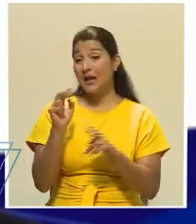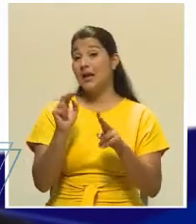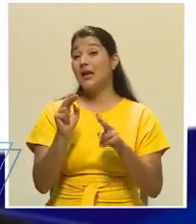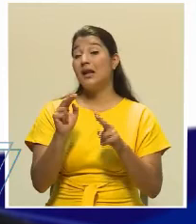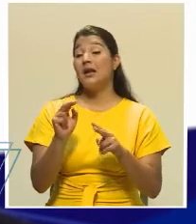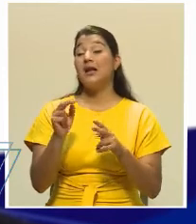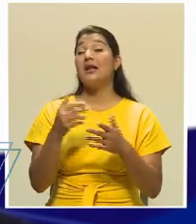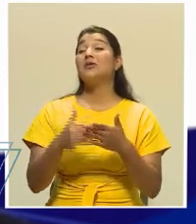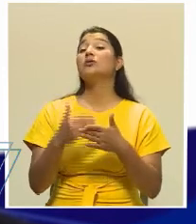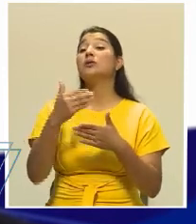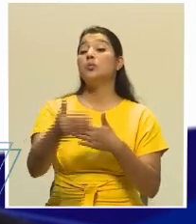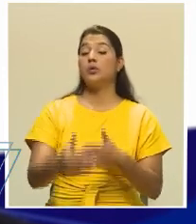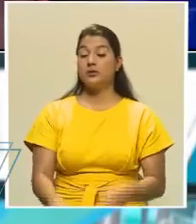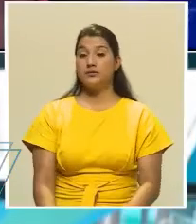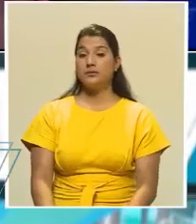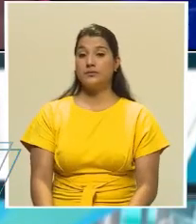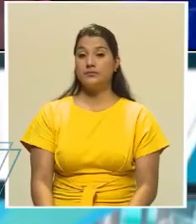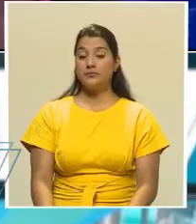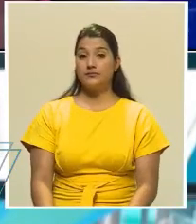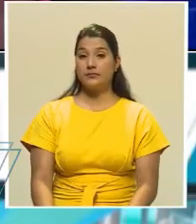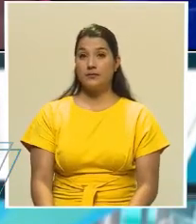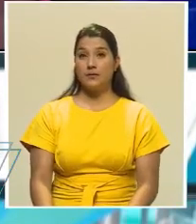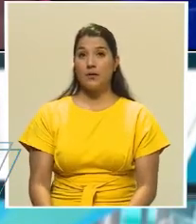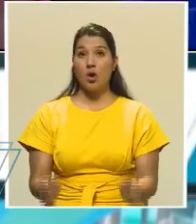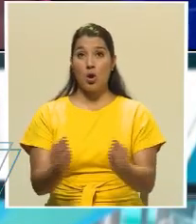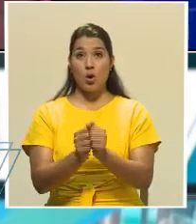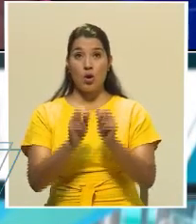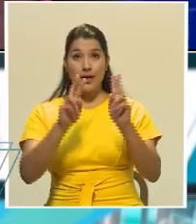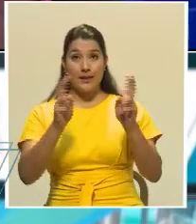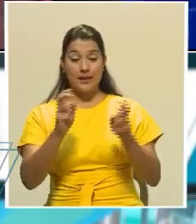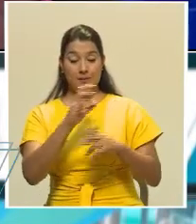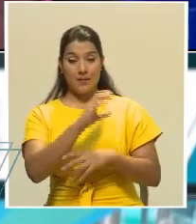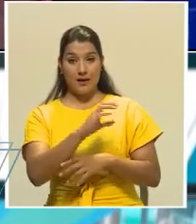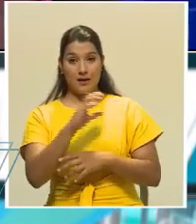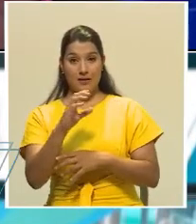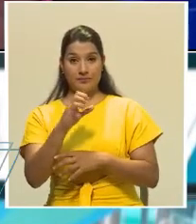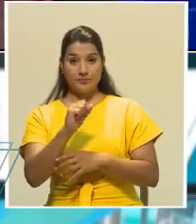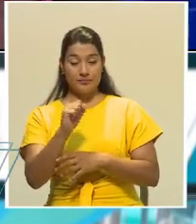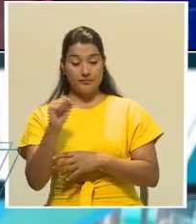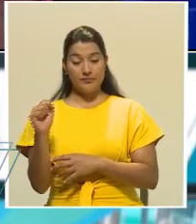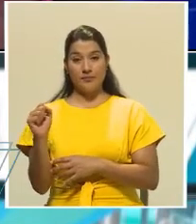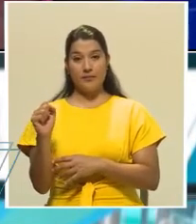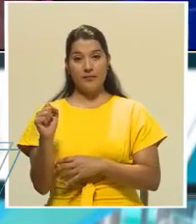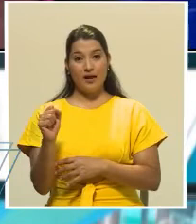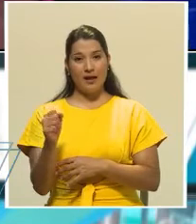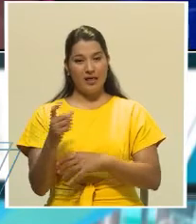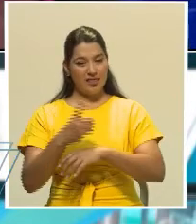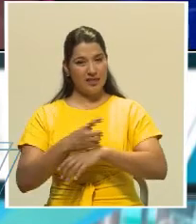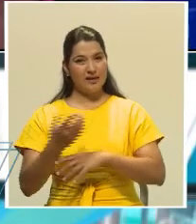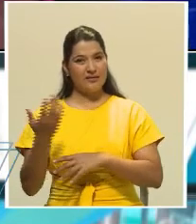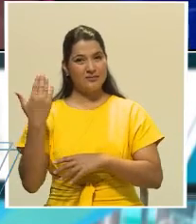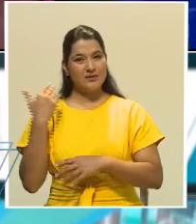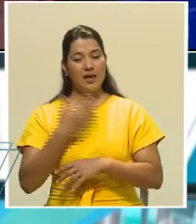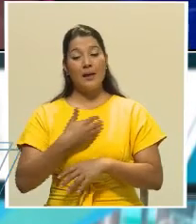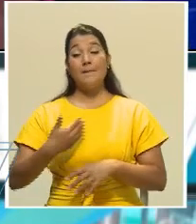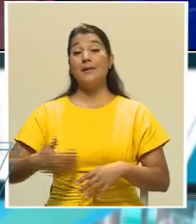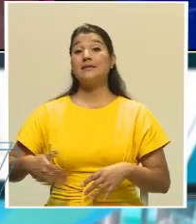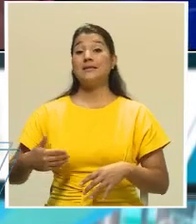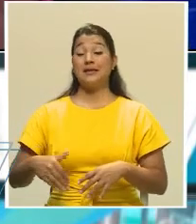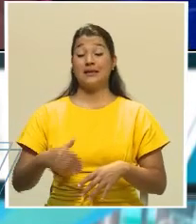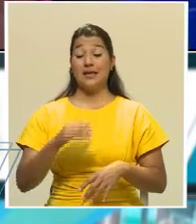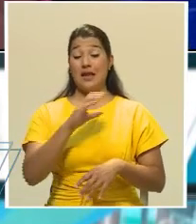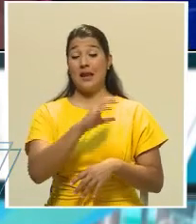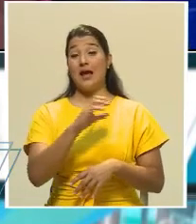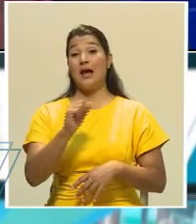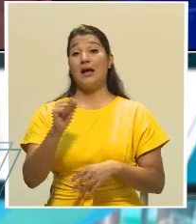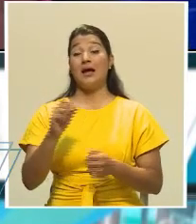es posterior. Con el tema de la caja, días pasados el presidente ejecutivo de la caja